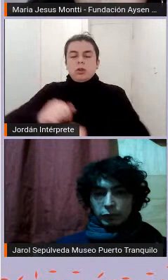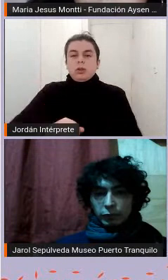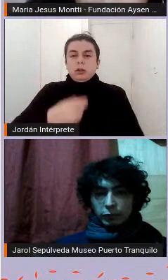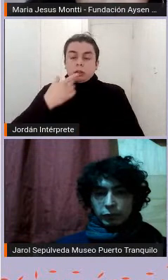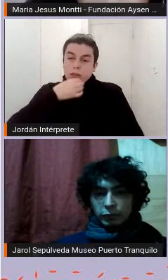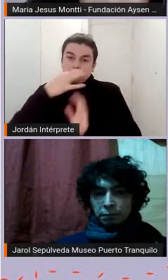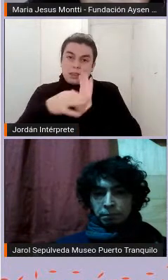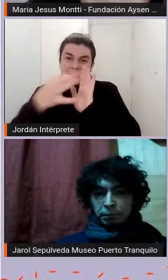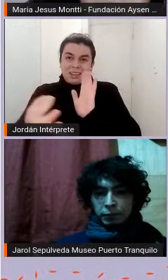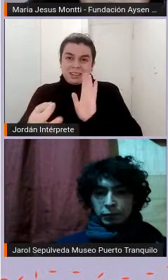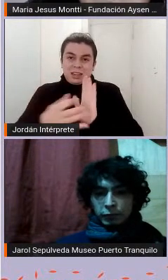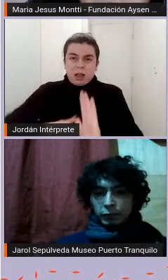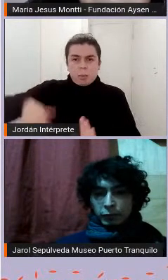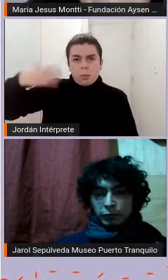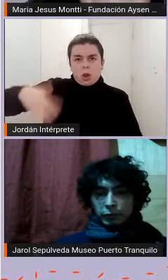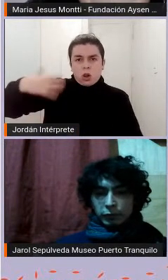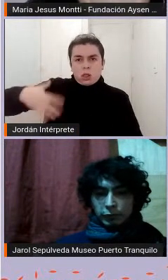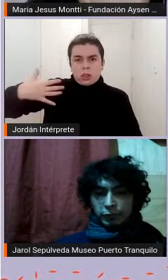teniendo.